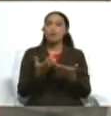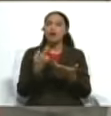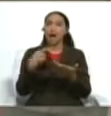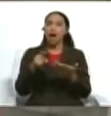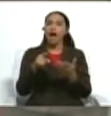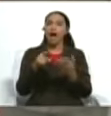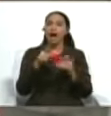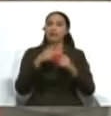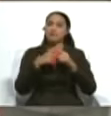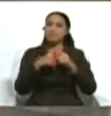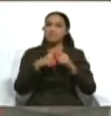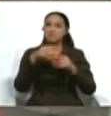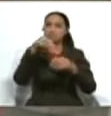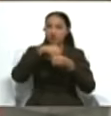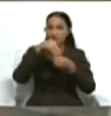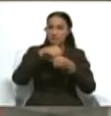subsistemas,